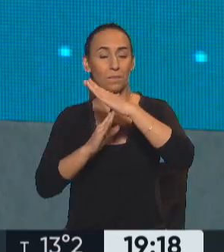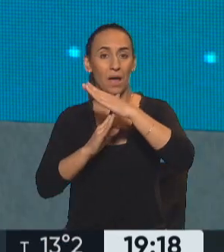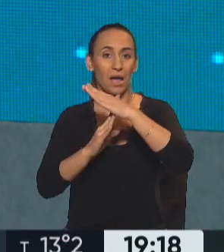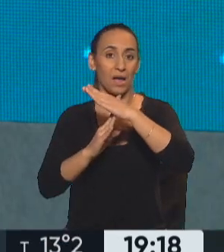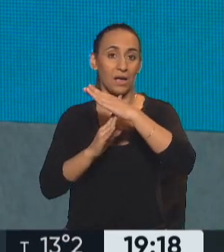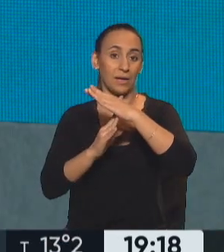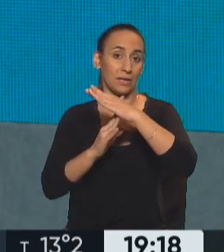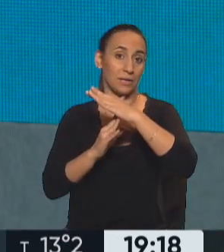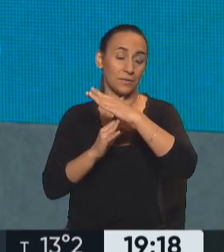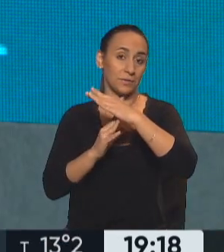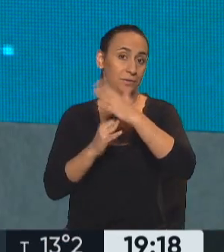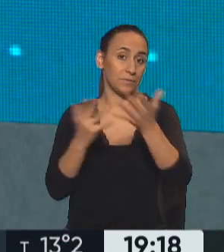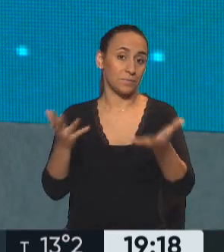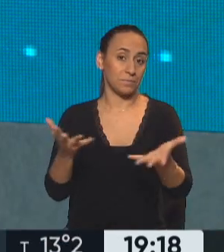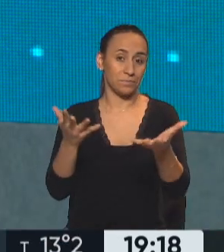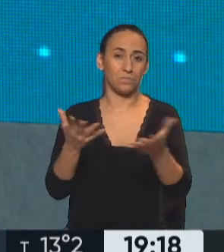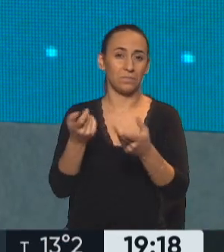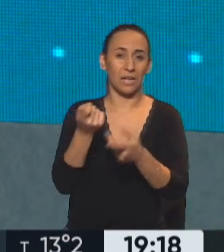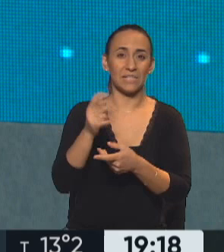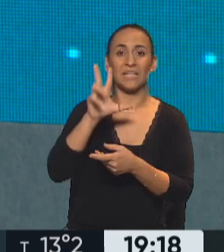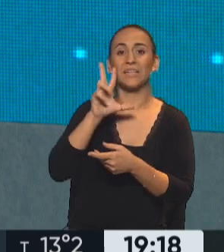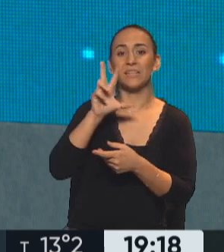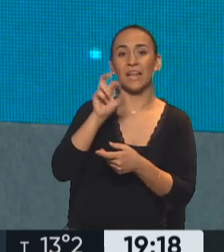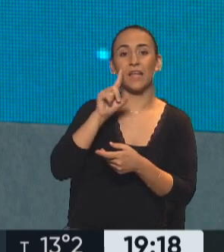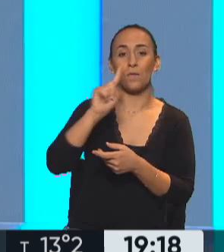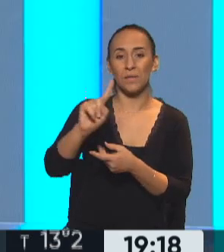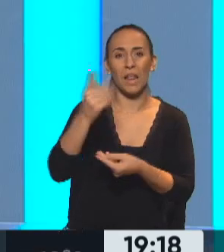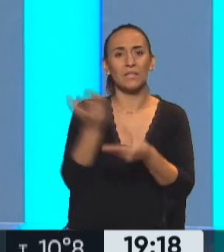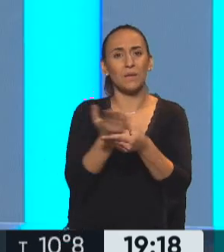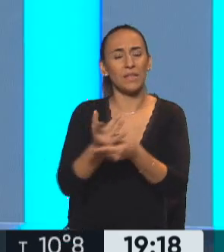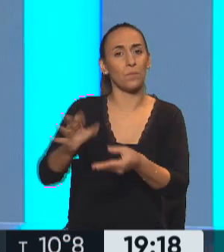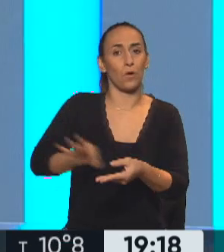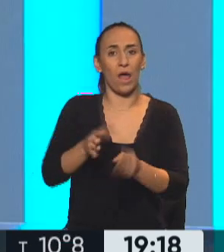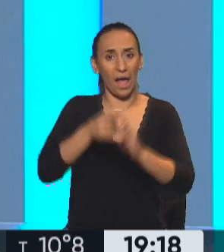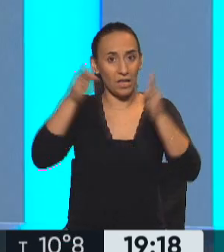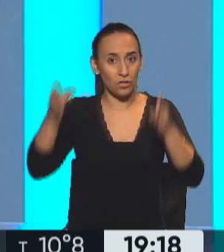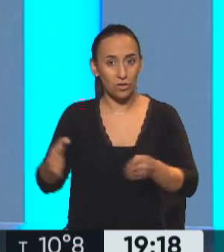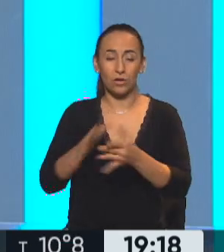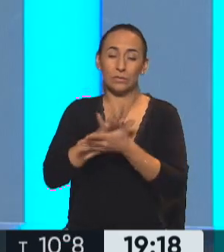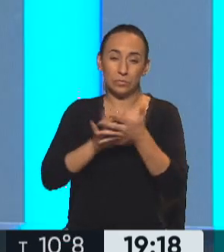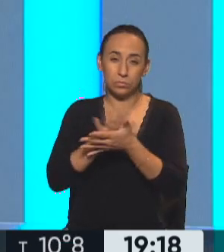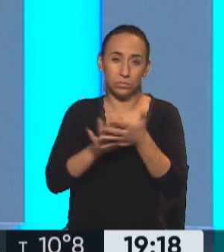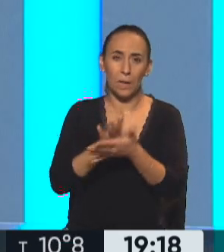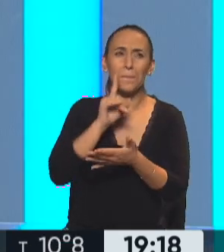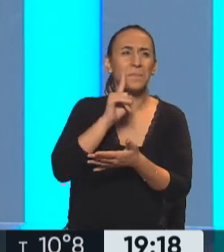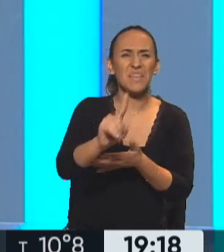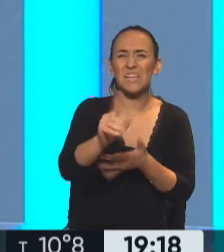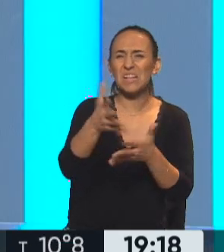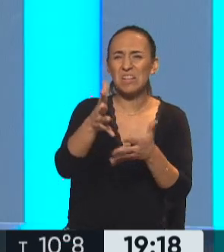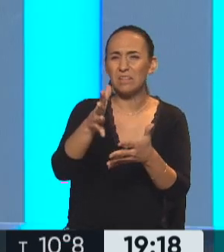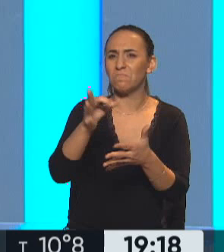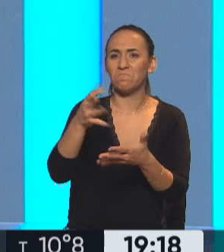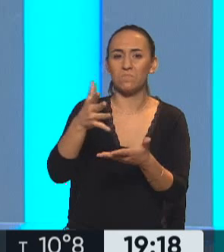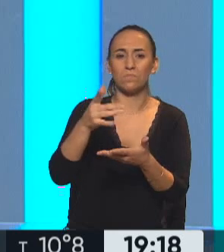tiene algo así como 30.000 expedientes al año, resuelve 1.000 y pico,